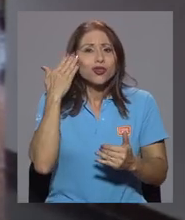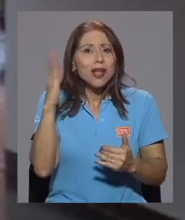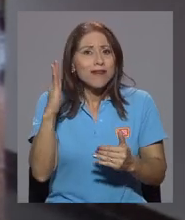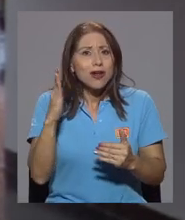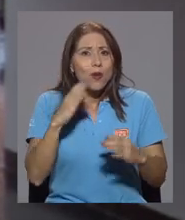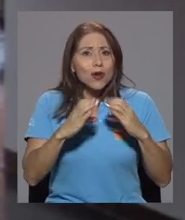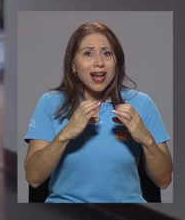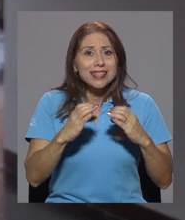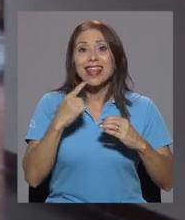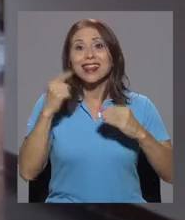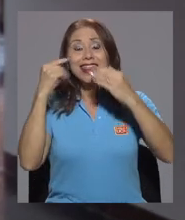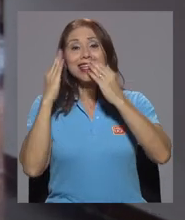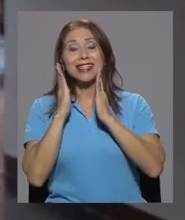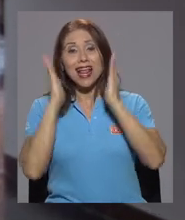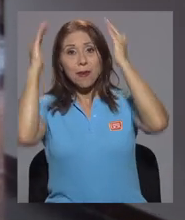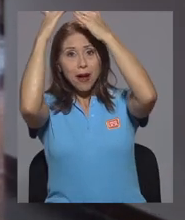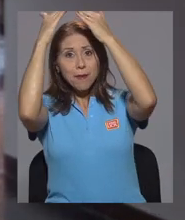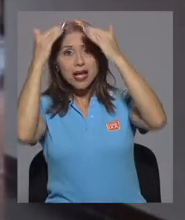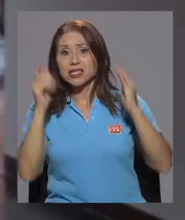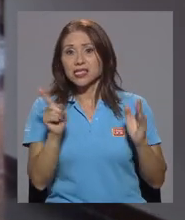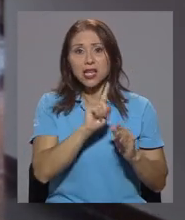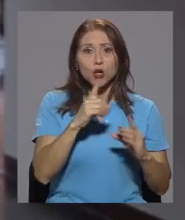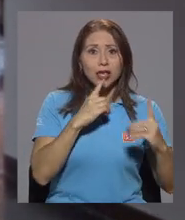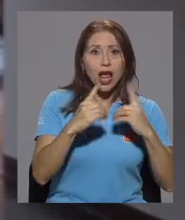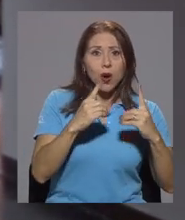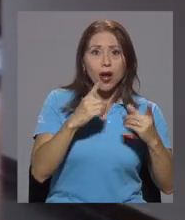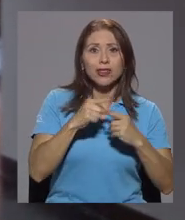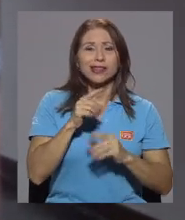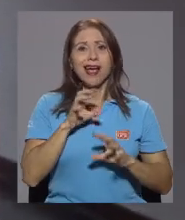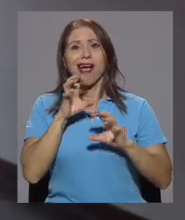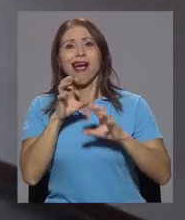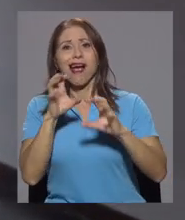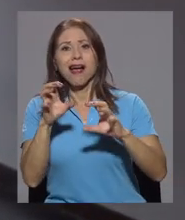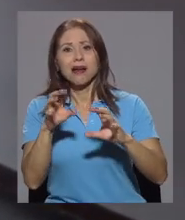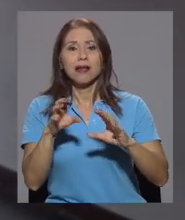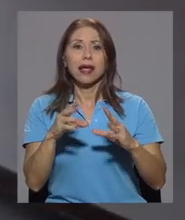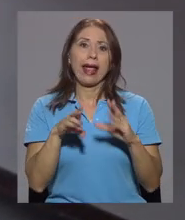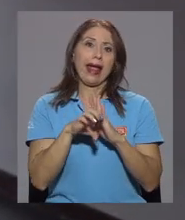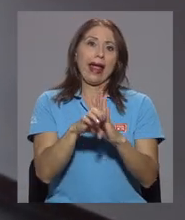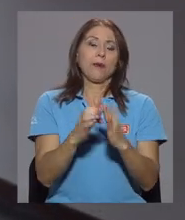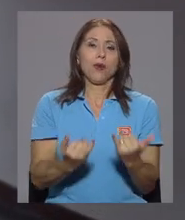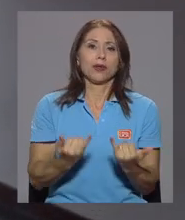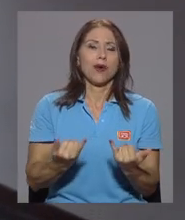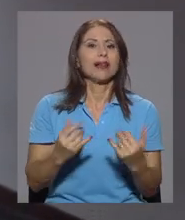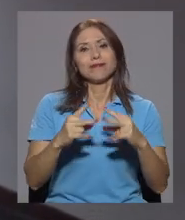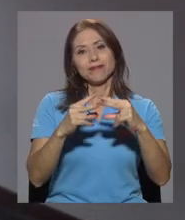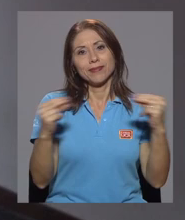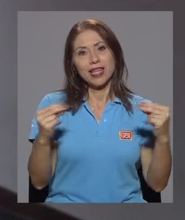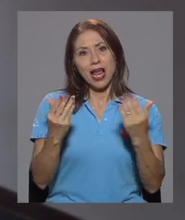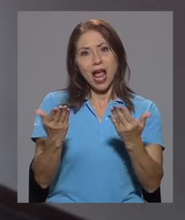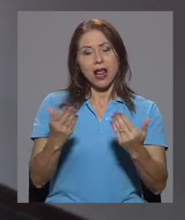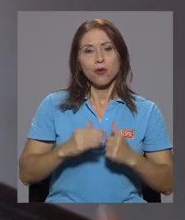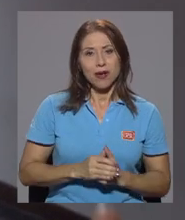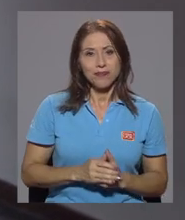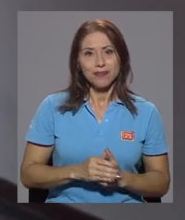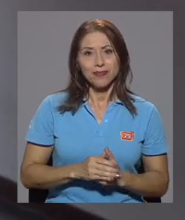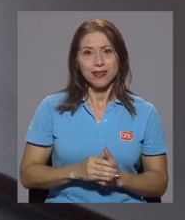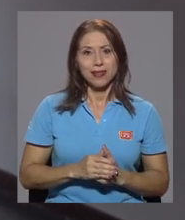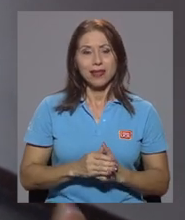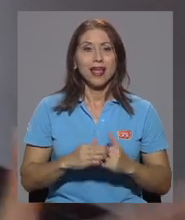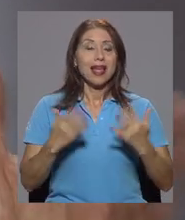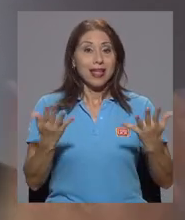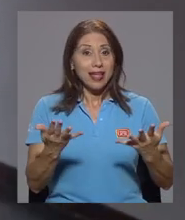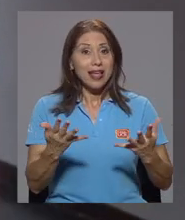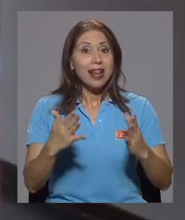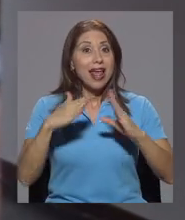ahora se grita está exactamente eso nicaragua es el ejemplo más actual que tenemos y quiero